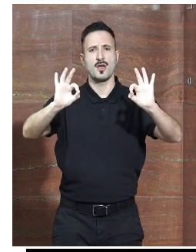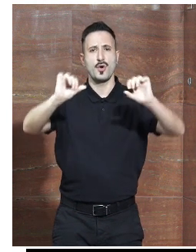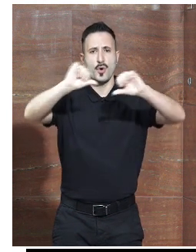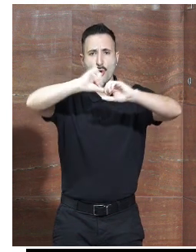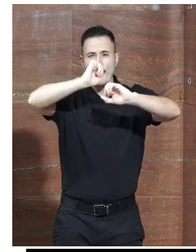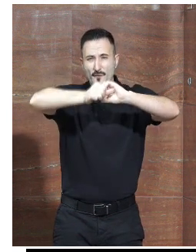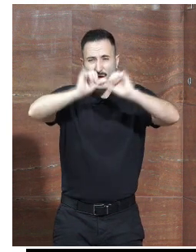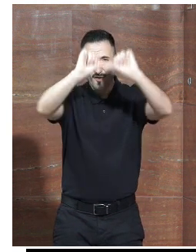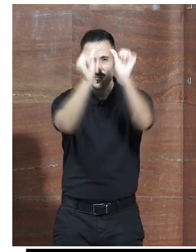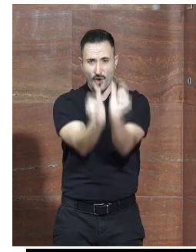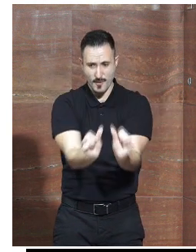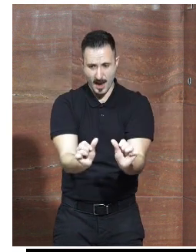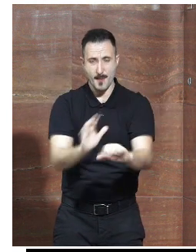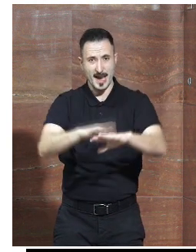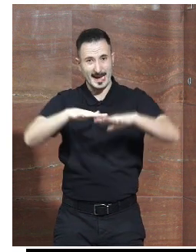configuración